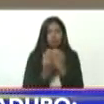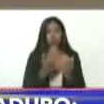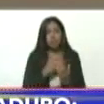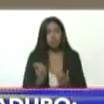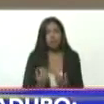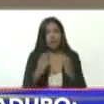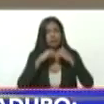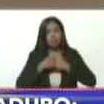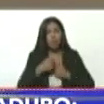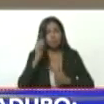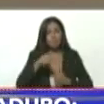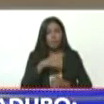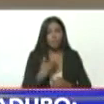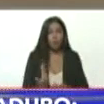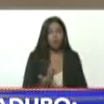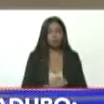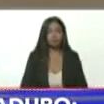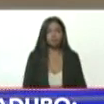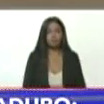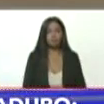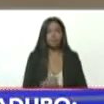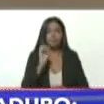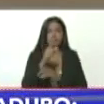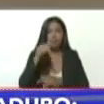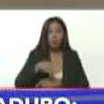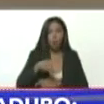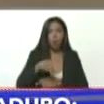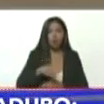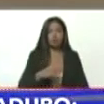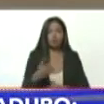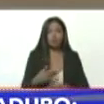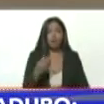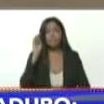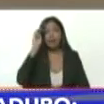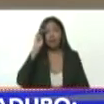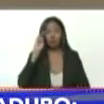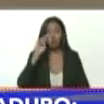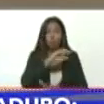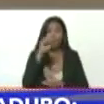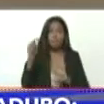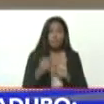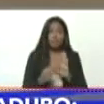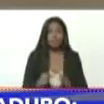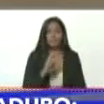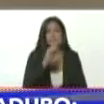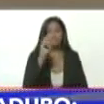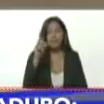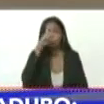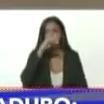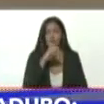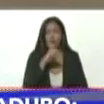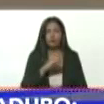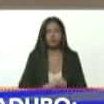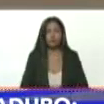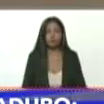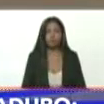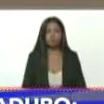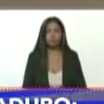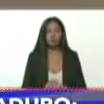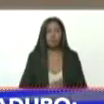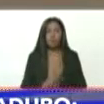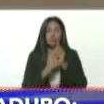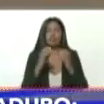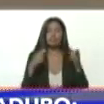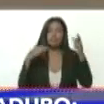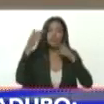maestro Aristóbulo me diera un mensaje hoy. Maestro, se cumplen 20 años que el comandante